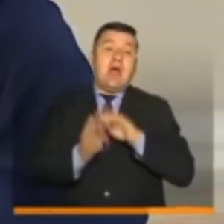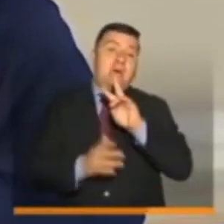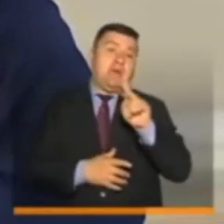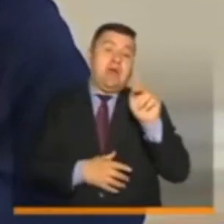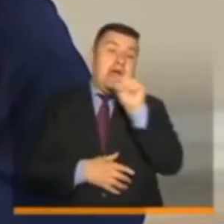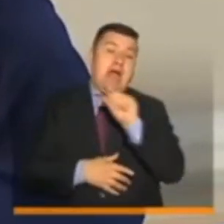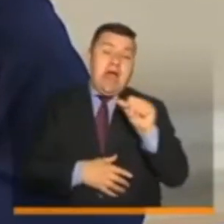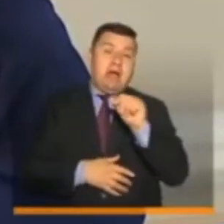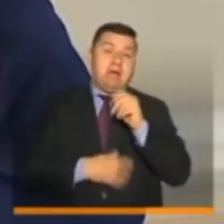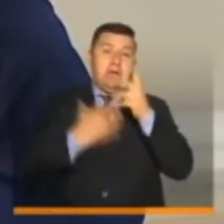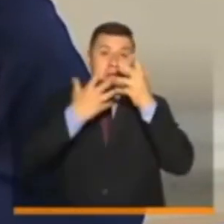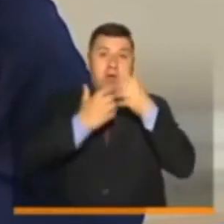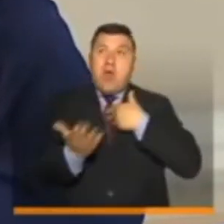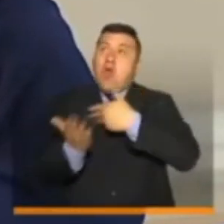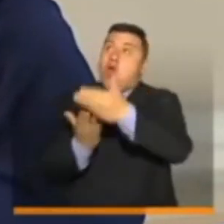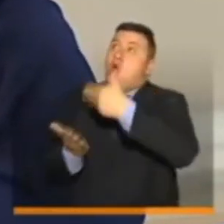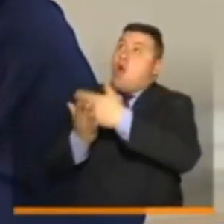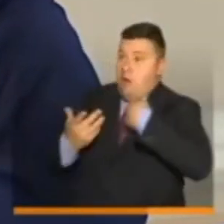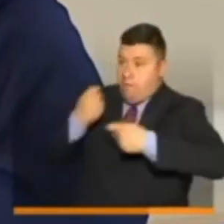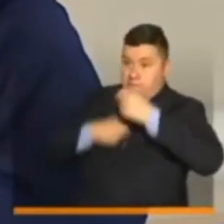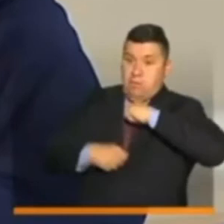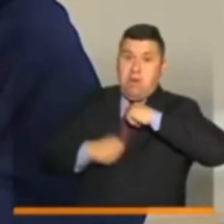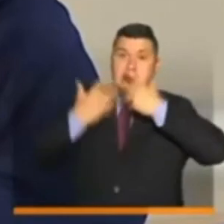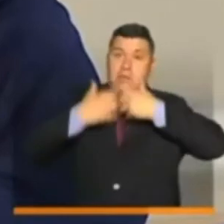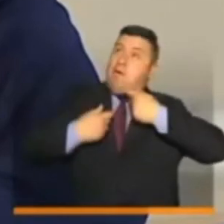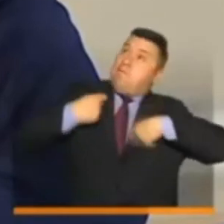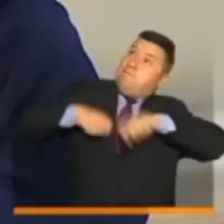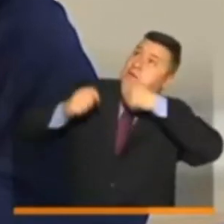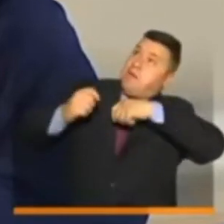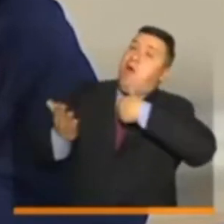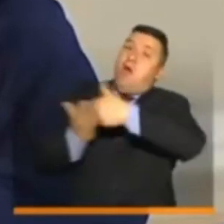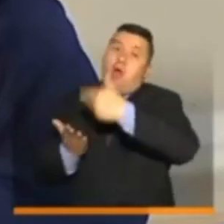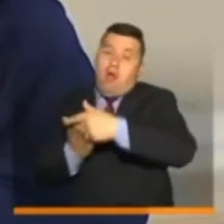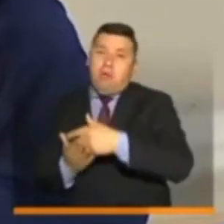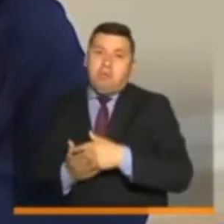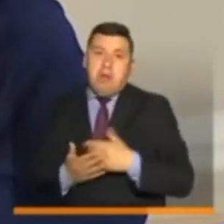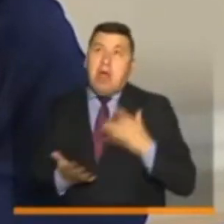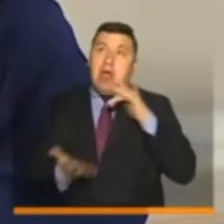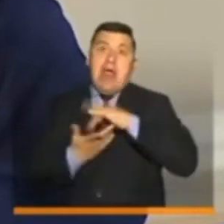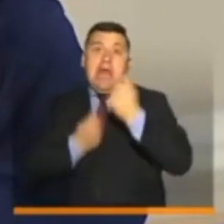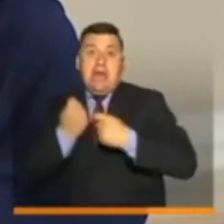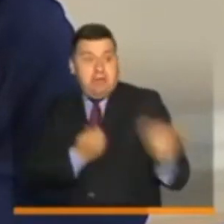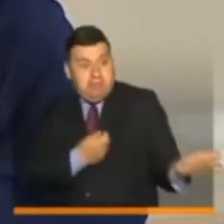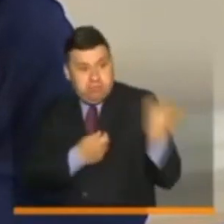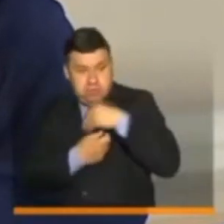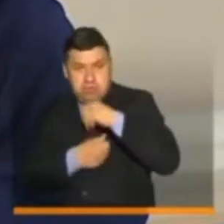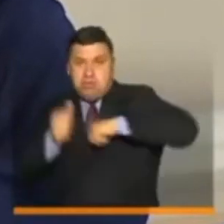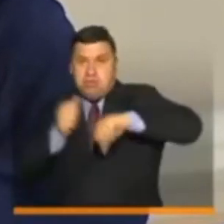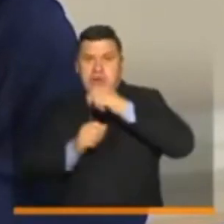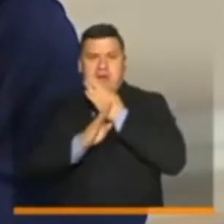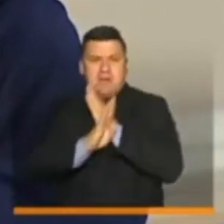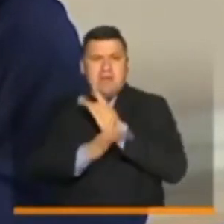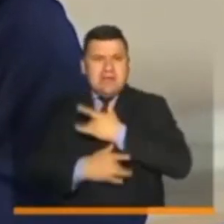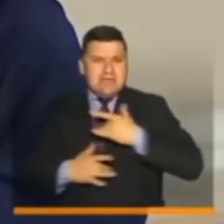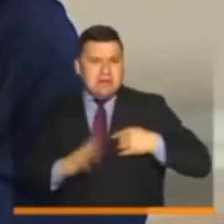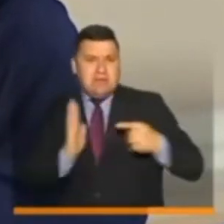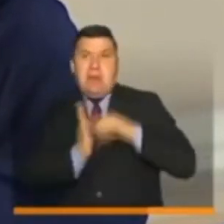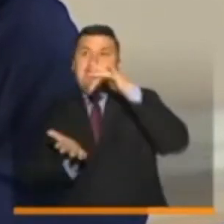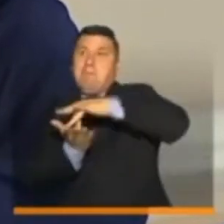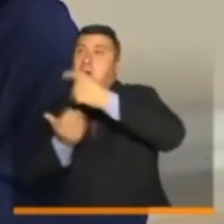agosto para empresas que compran y que venden y que van a participar en una rueda de negocios sobre productos de bioseguridad. Es muy